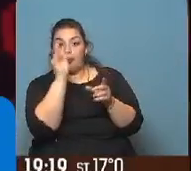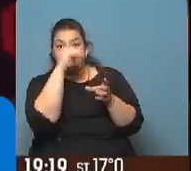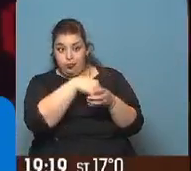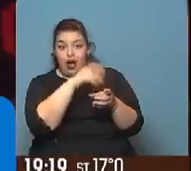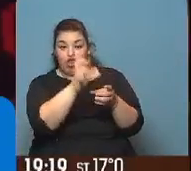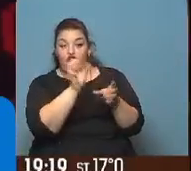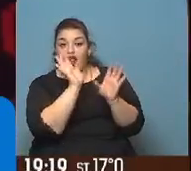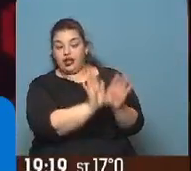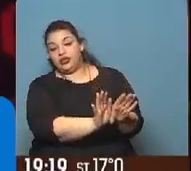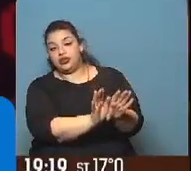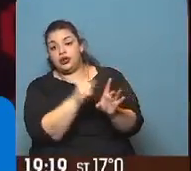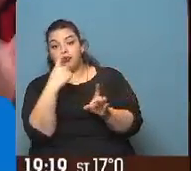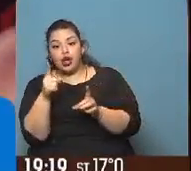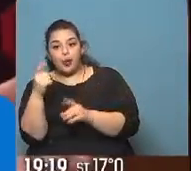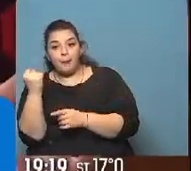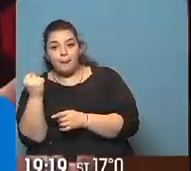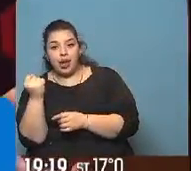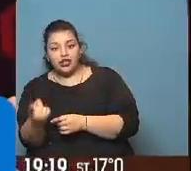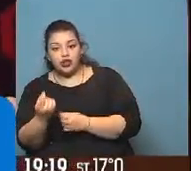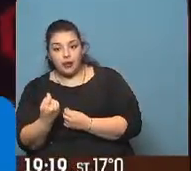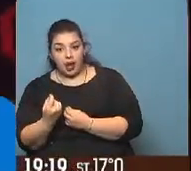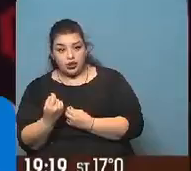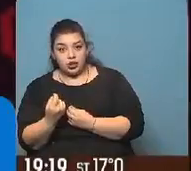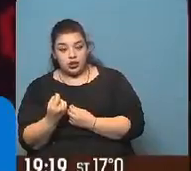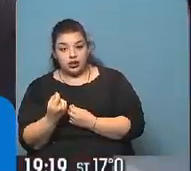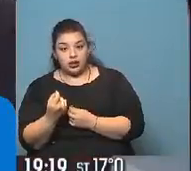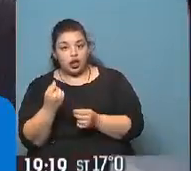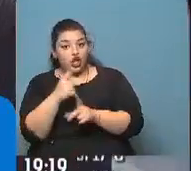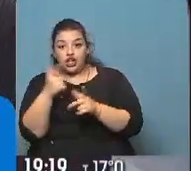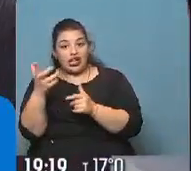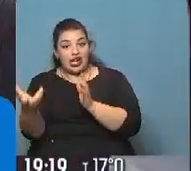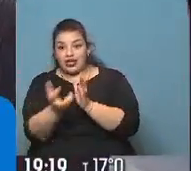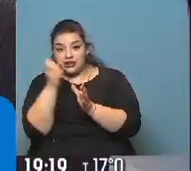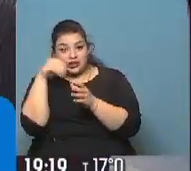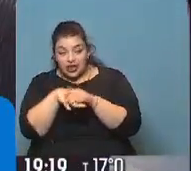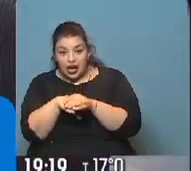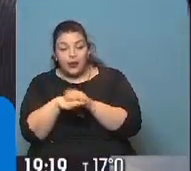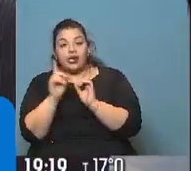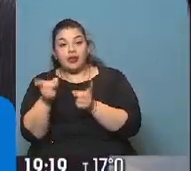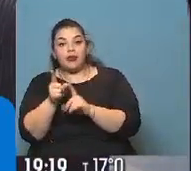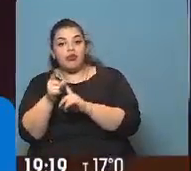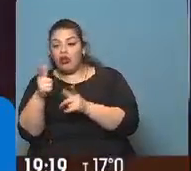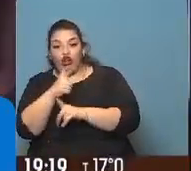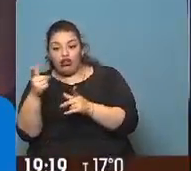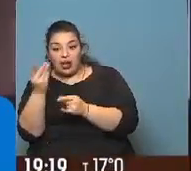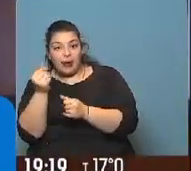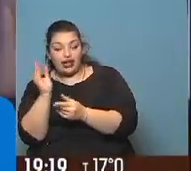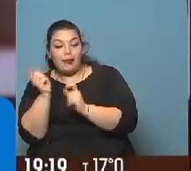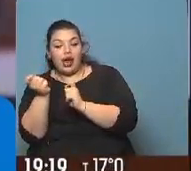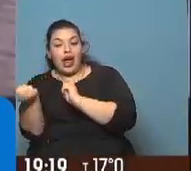y eso deja pesos en la calle menos reservas y más pesos por el desarme de lebacs eso es presión cambiaria así que